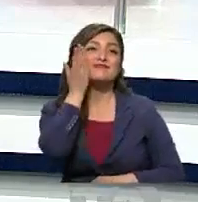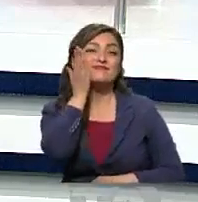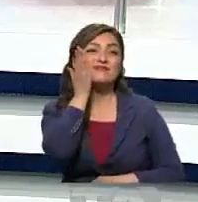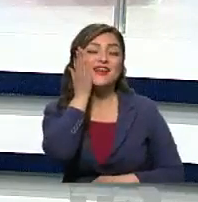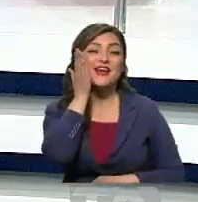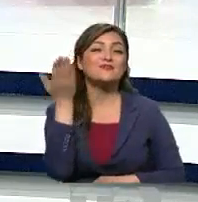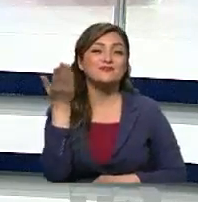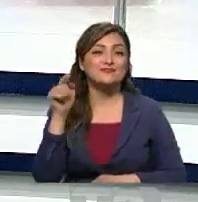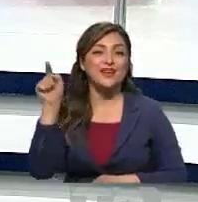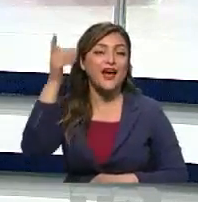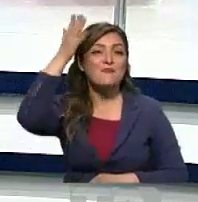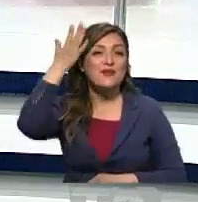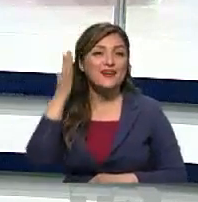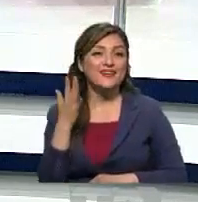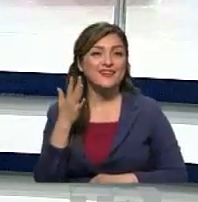ahí está la bandera. Bien patriota.